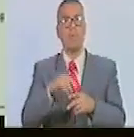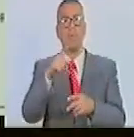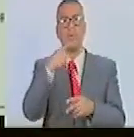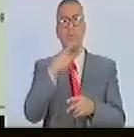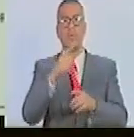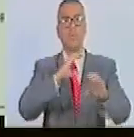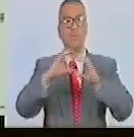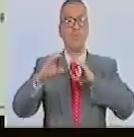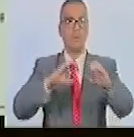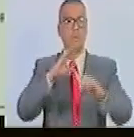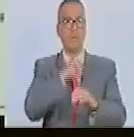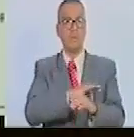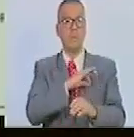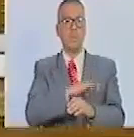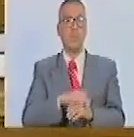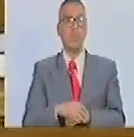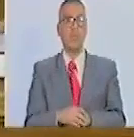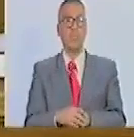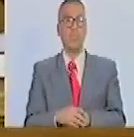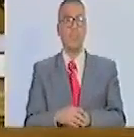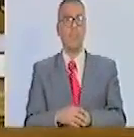es comunicadora social.